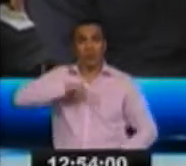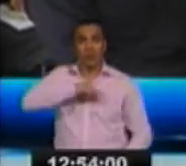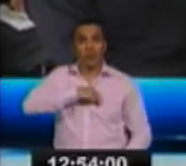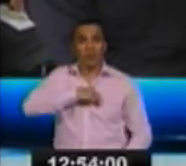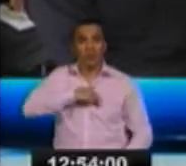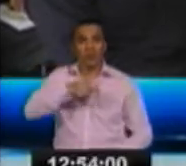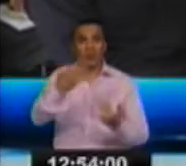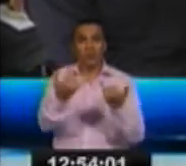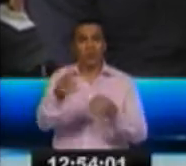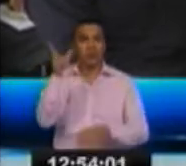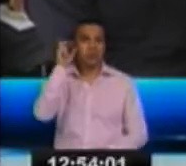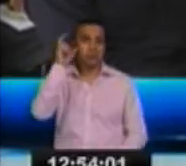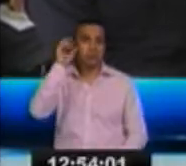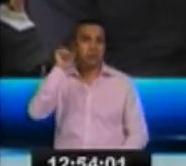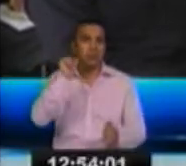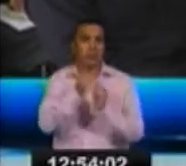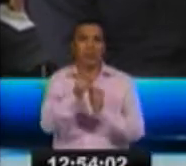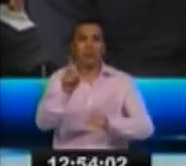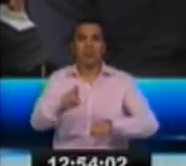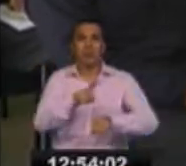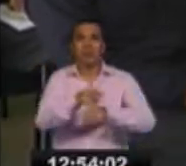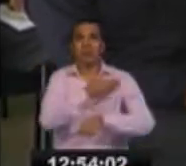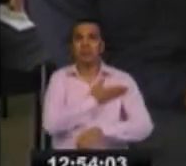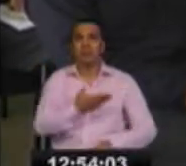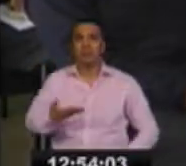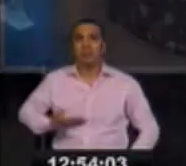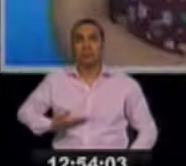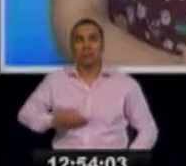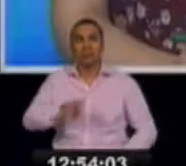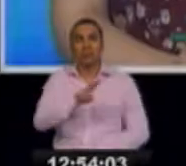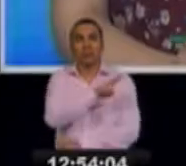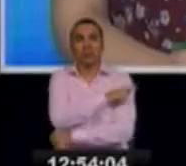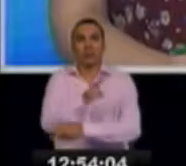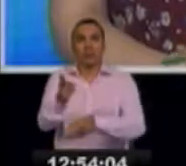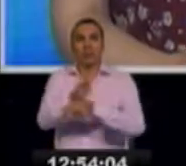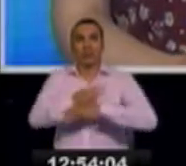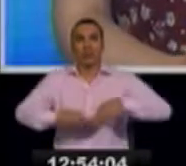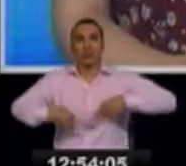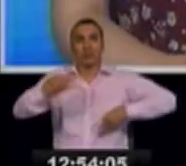fueron escuchados por el director presidente y vocales del Consejo de la